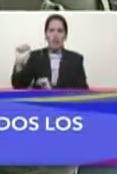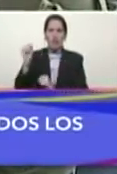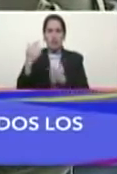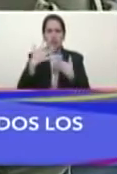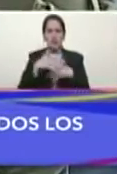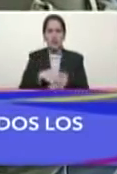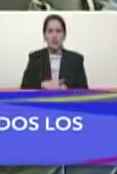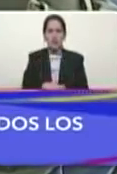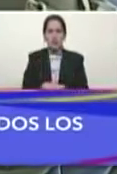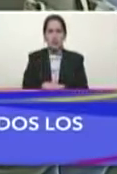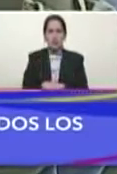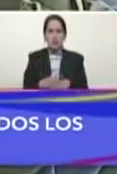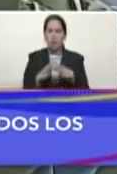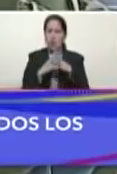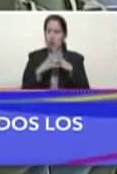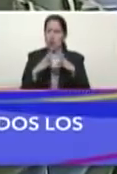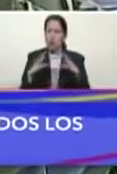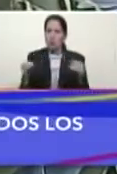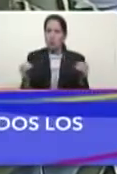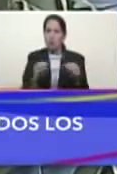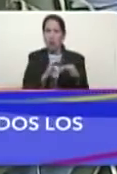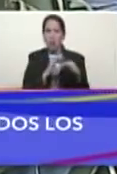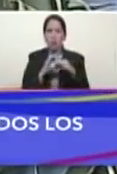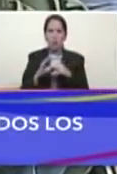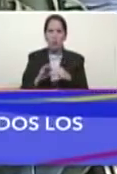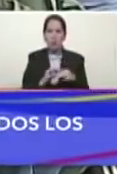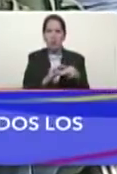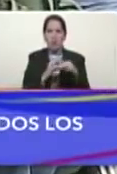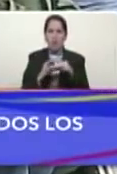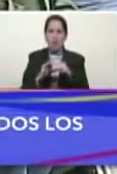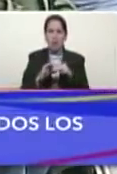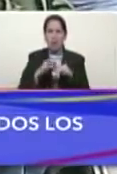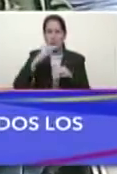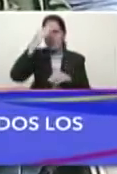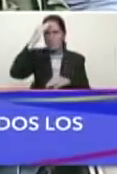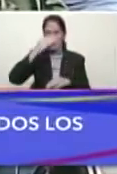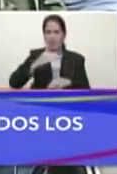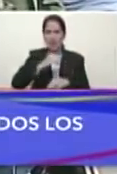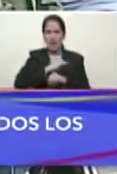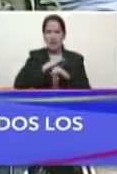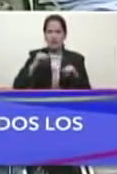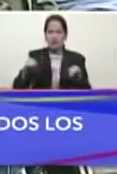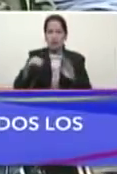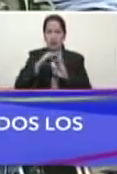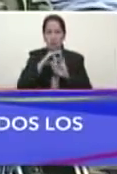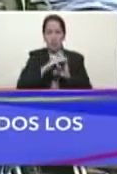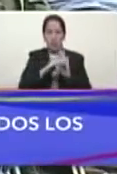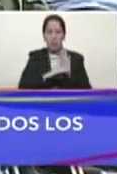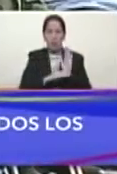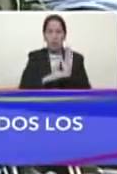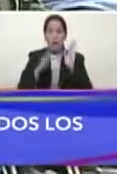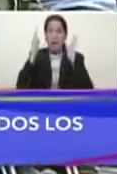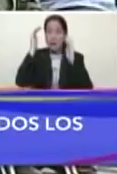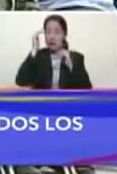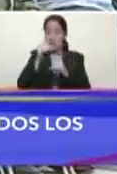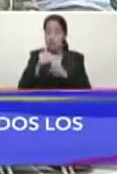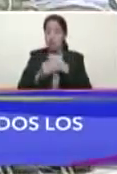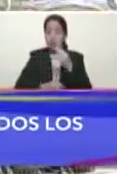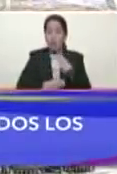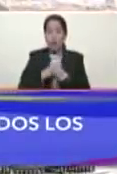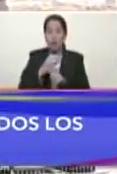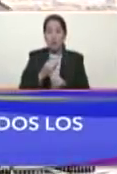integral, desde todas las unidades militares, ya se han tomado medidas para reforzar